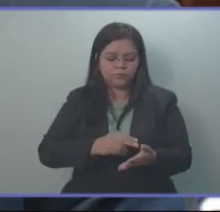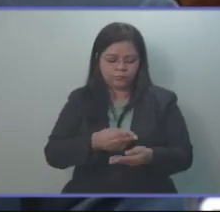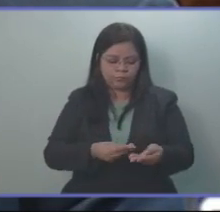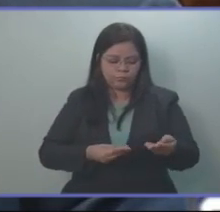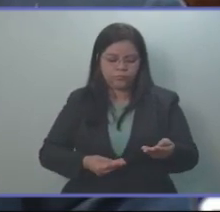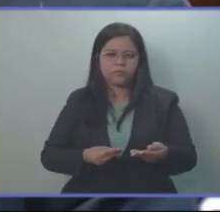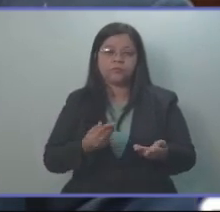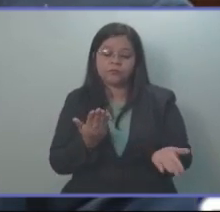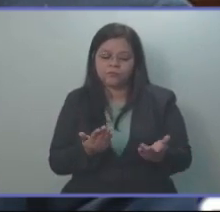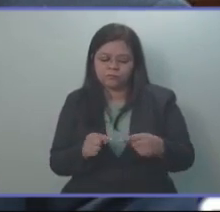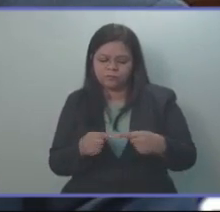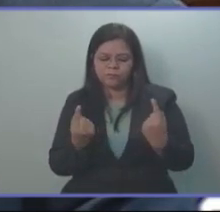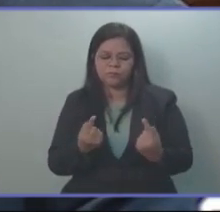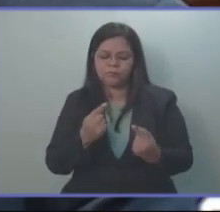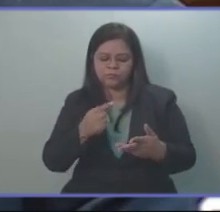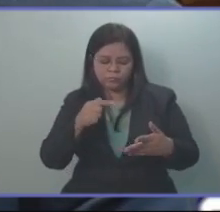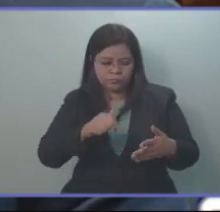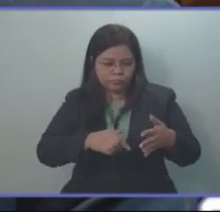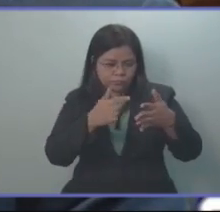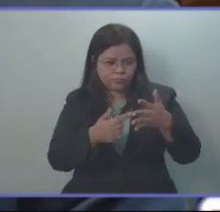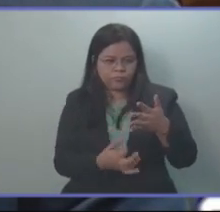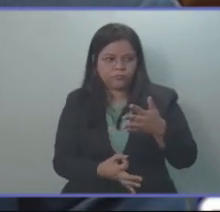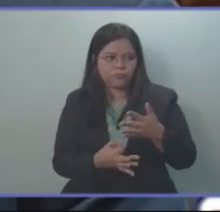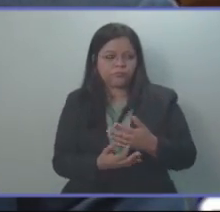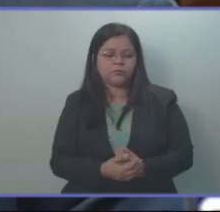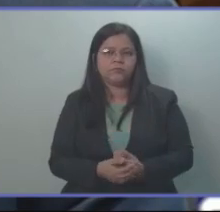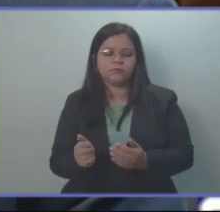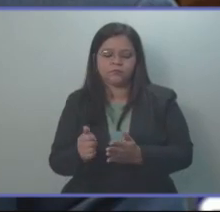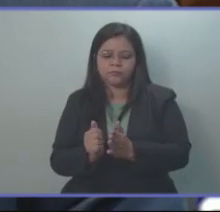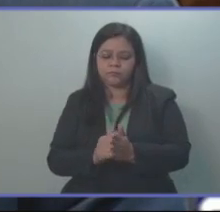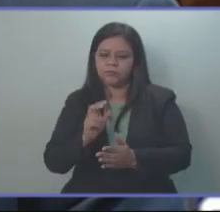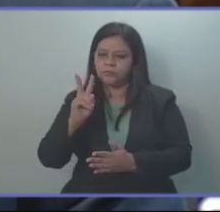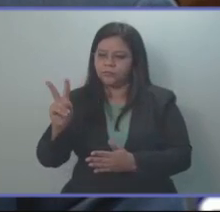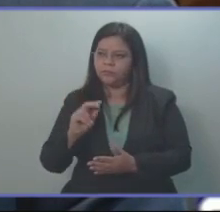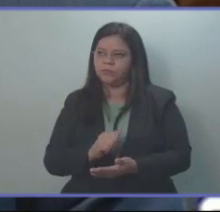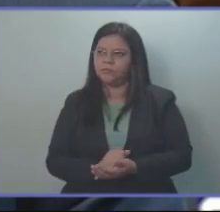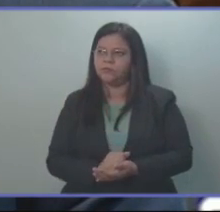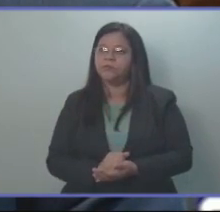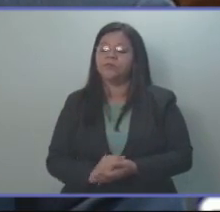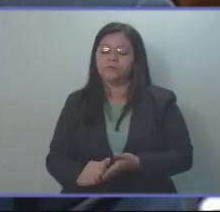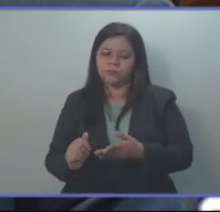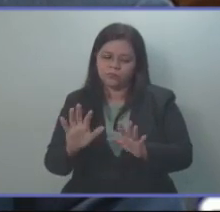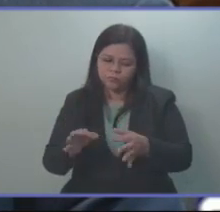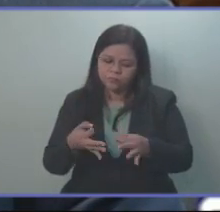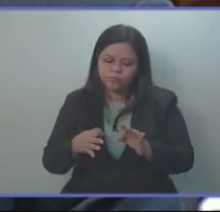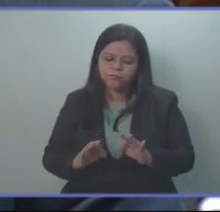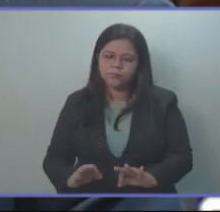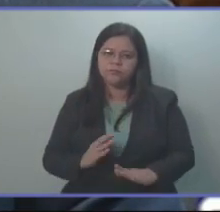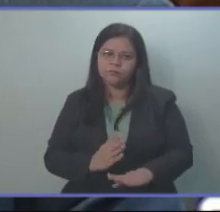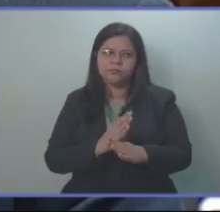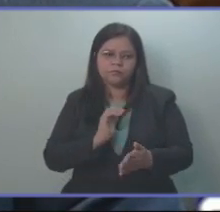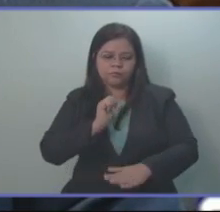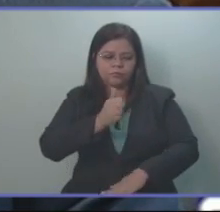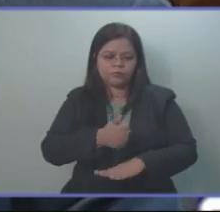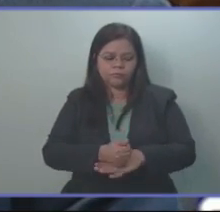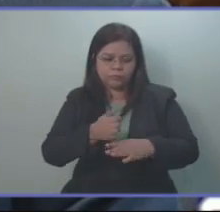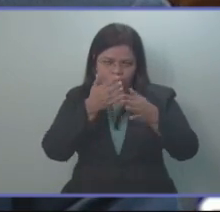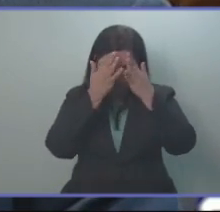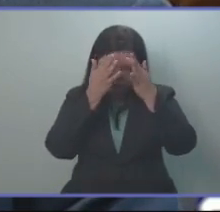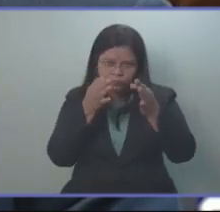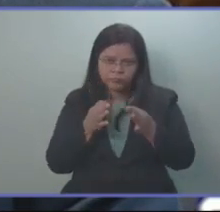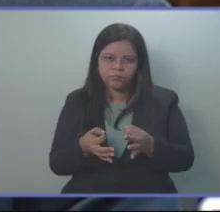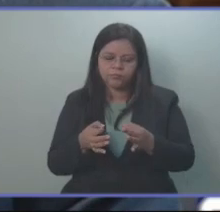que contravengan esta disposición. Artículo 2. Como medida precautoria se decreta la siguiente